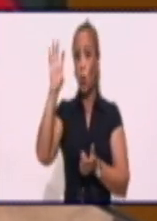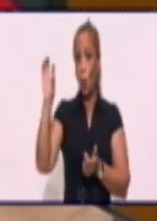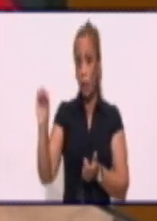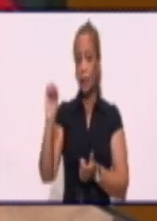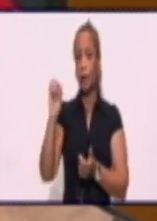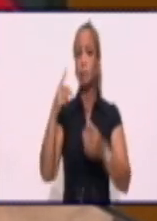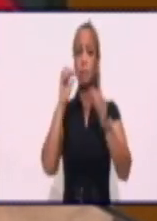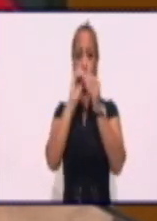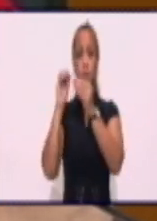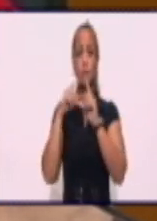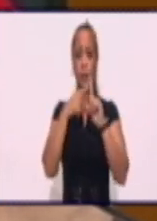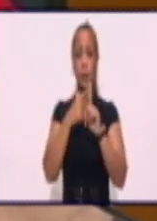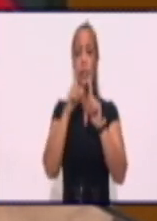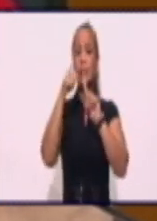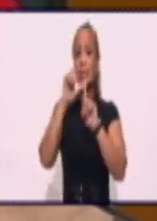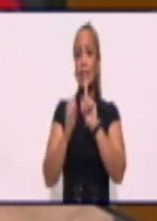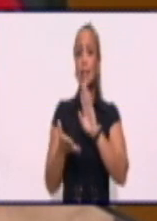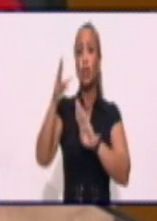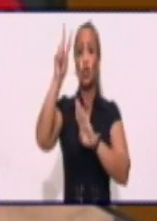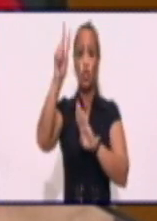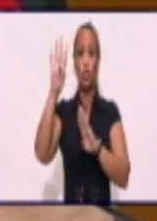de 275